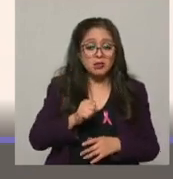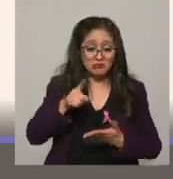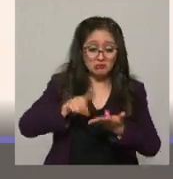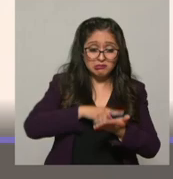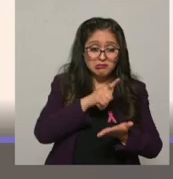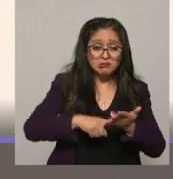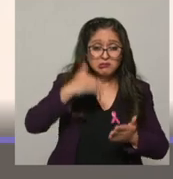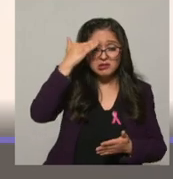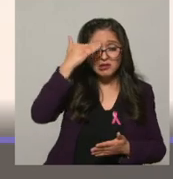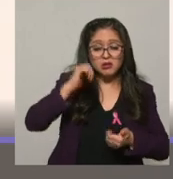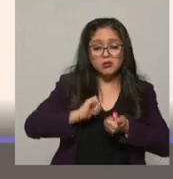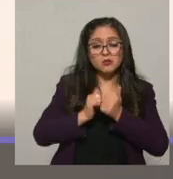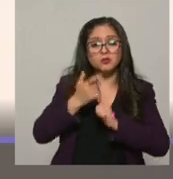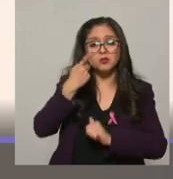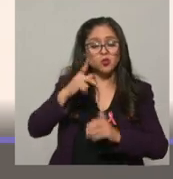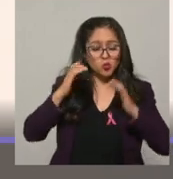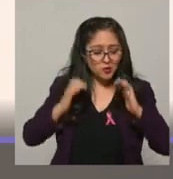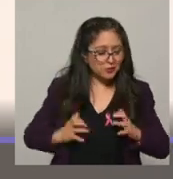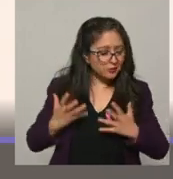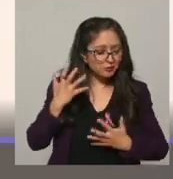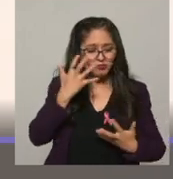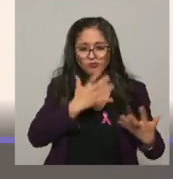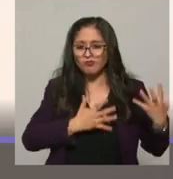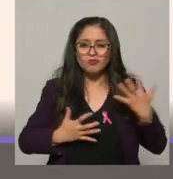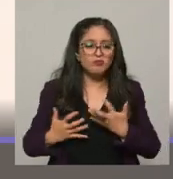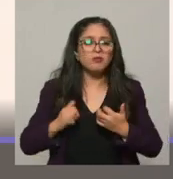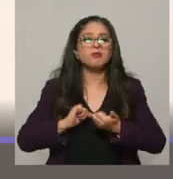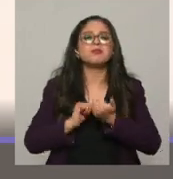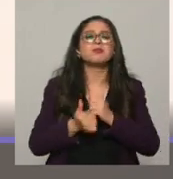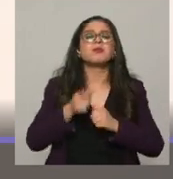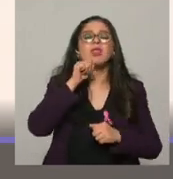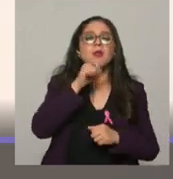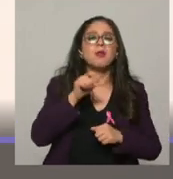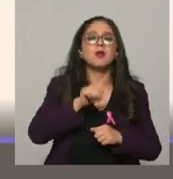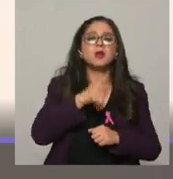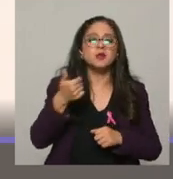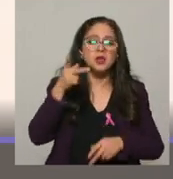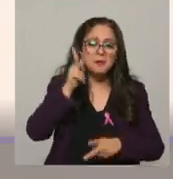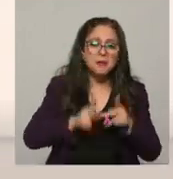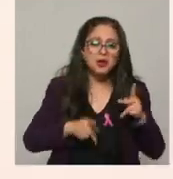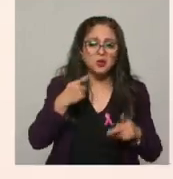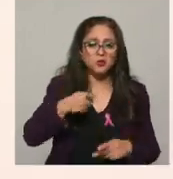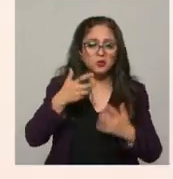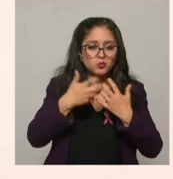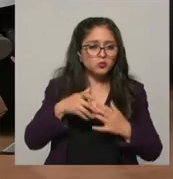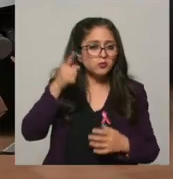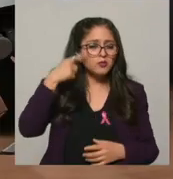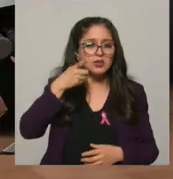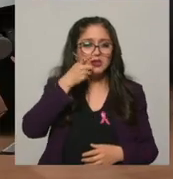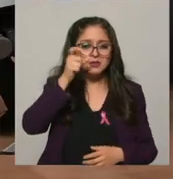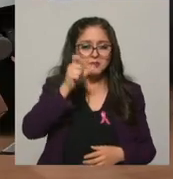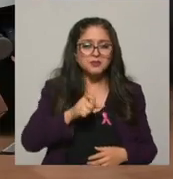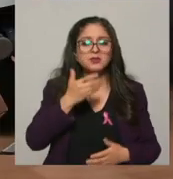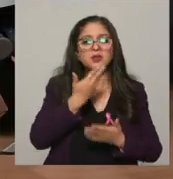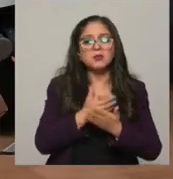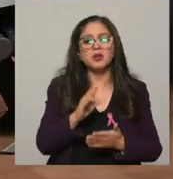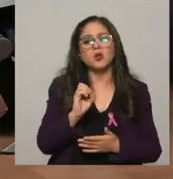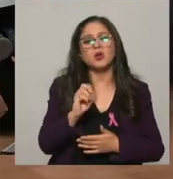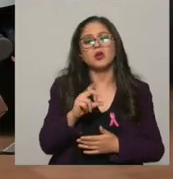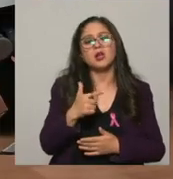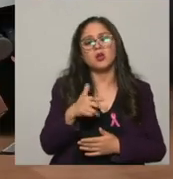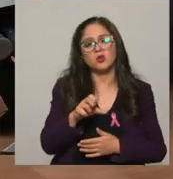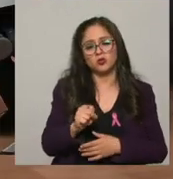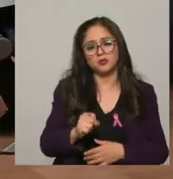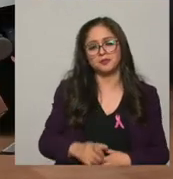pueden provocar alteraciones hormonales, lo cual también pueden alterar otras partes del sistema. Sí, afecta a órganos. Sí. Yair, en